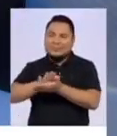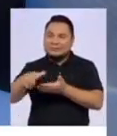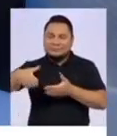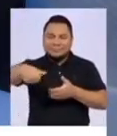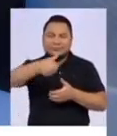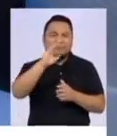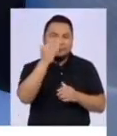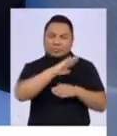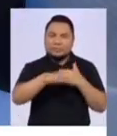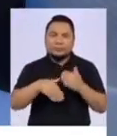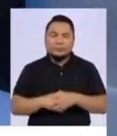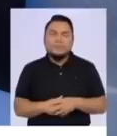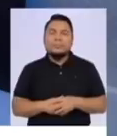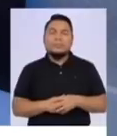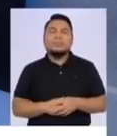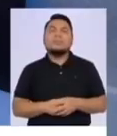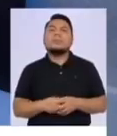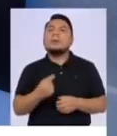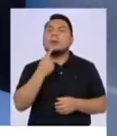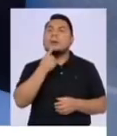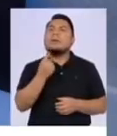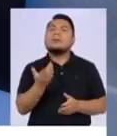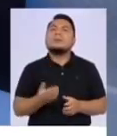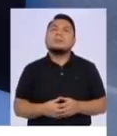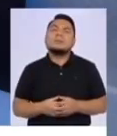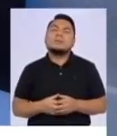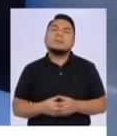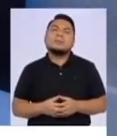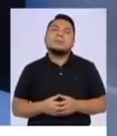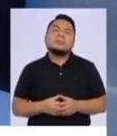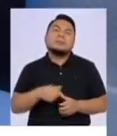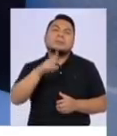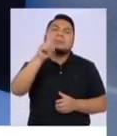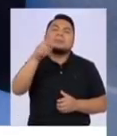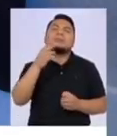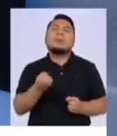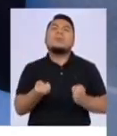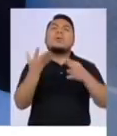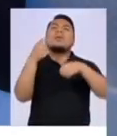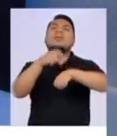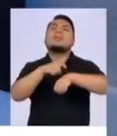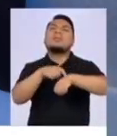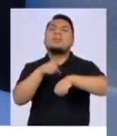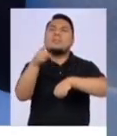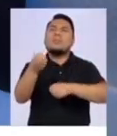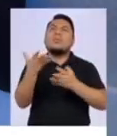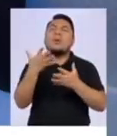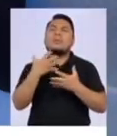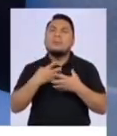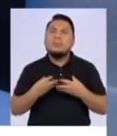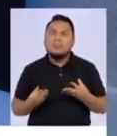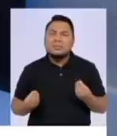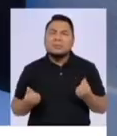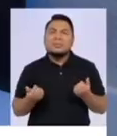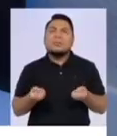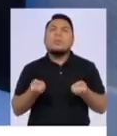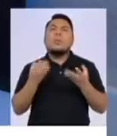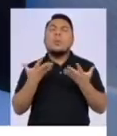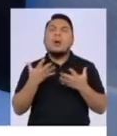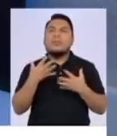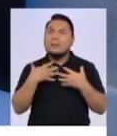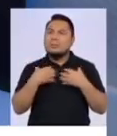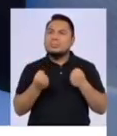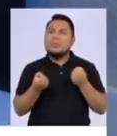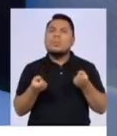dado, solo para terminar, algún proceso de cuánto tiempo más puede durar la infección o el malestar? ¿O en cuánto tiempo